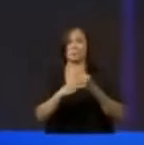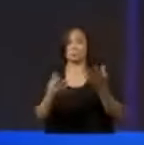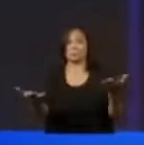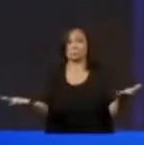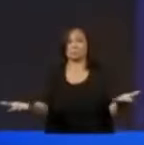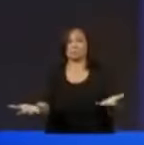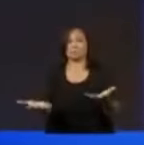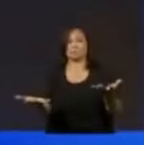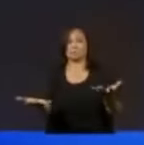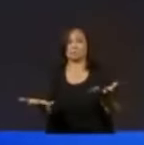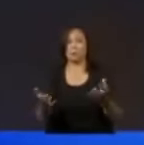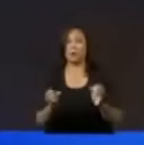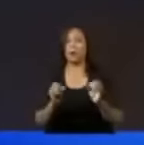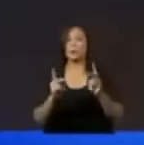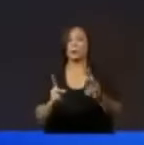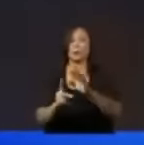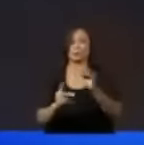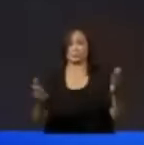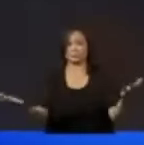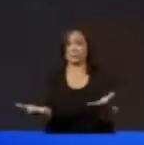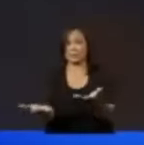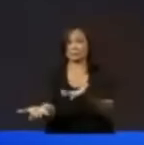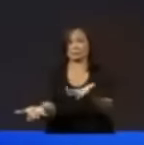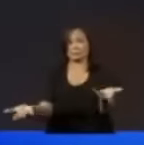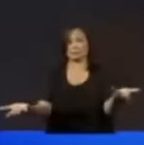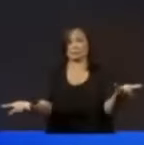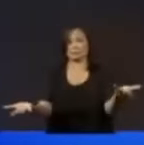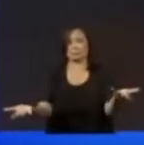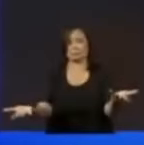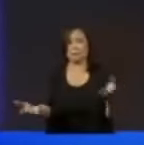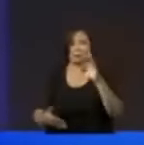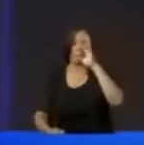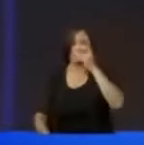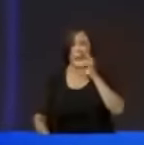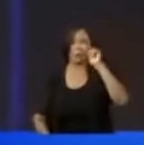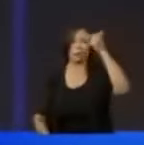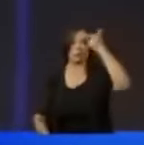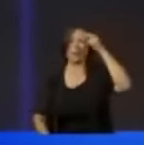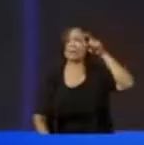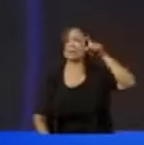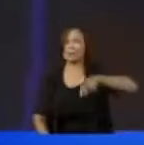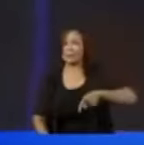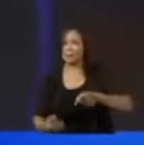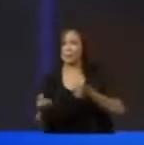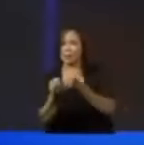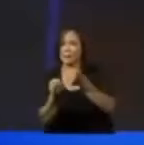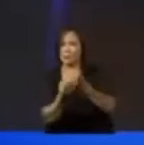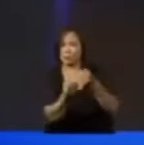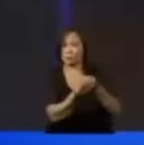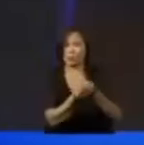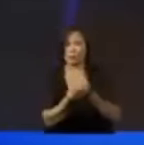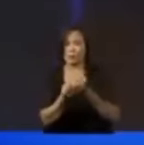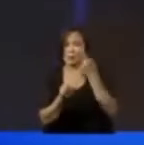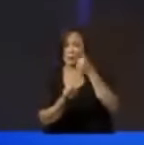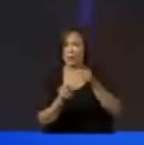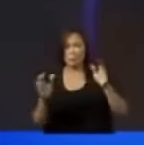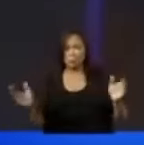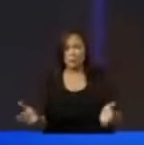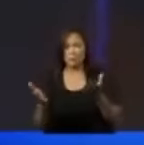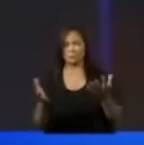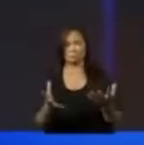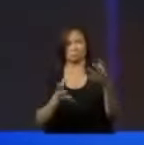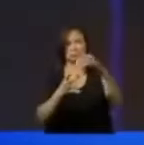presenta, las oportunidades están ahí. Como país, como gobierno, tenemos que apoyar para que